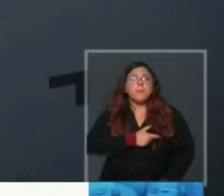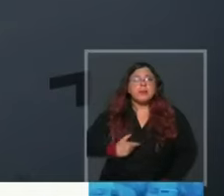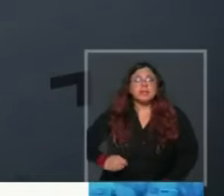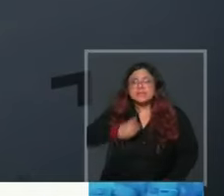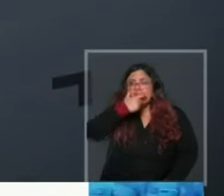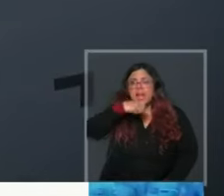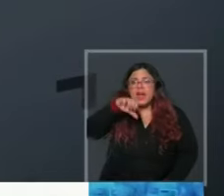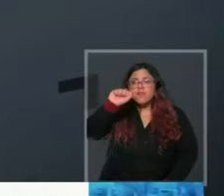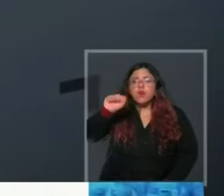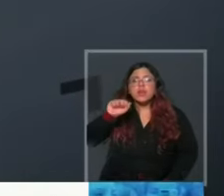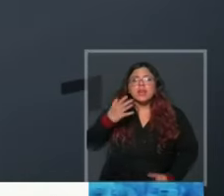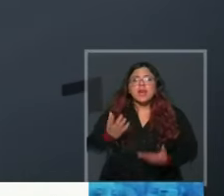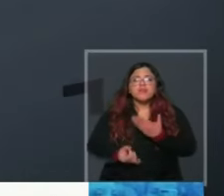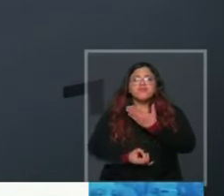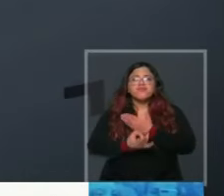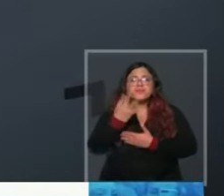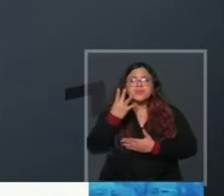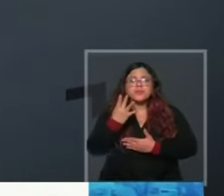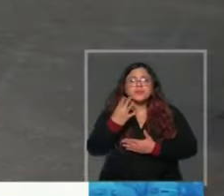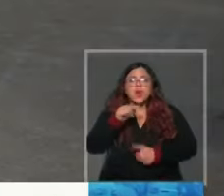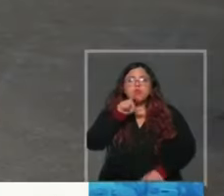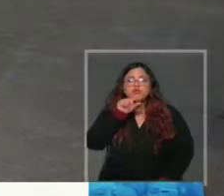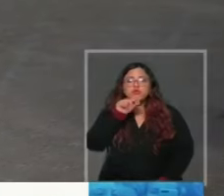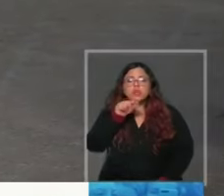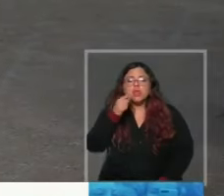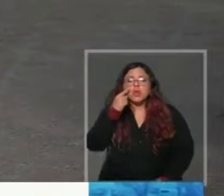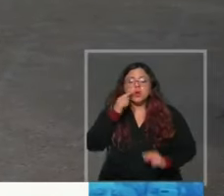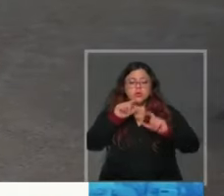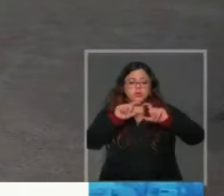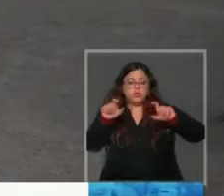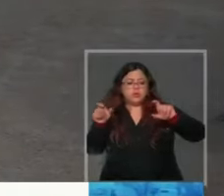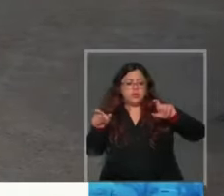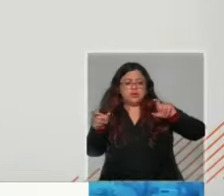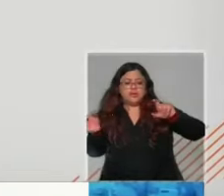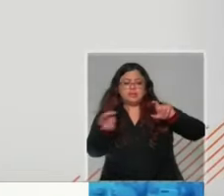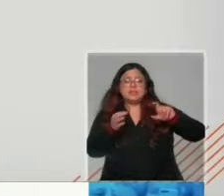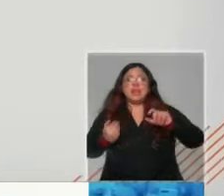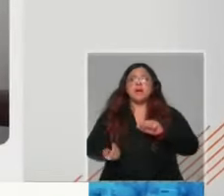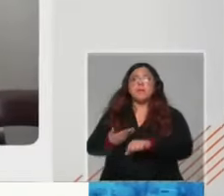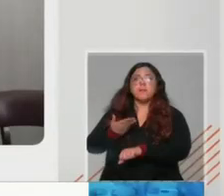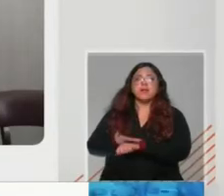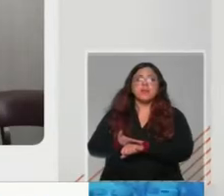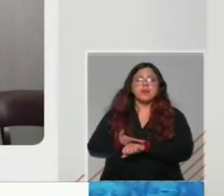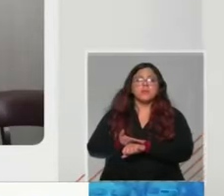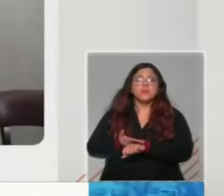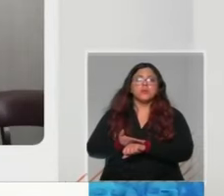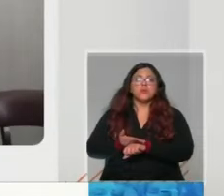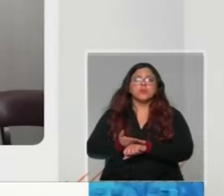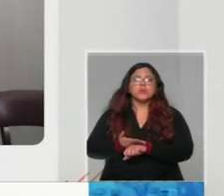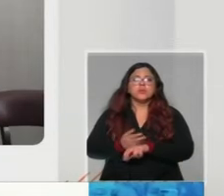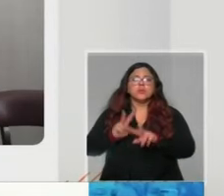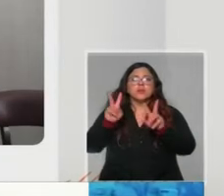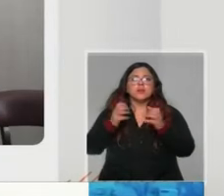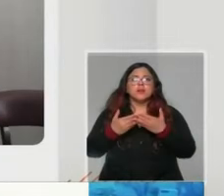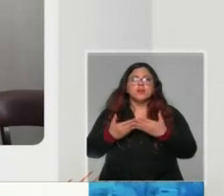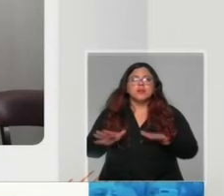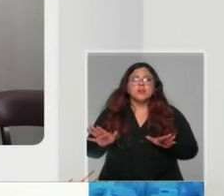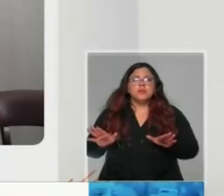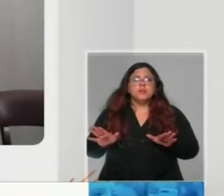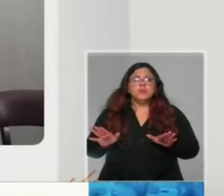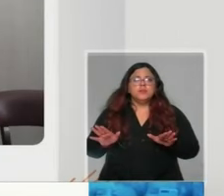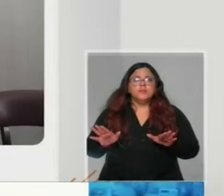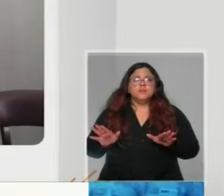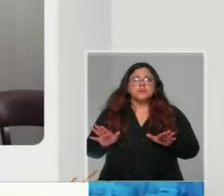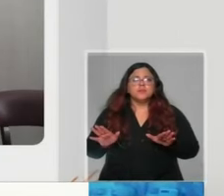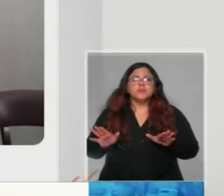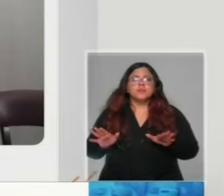emitió el siguiente tuit, y quiero leerles una parte. Dice: hacemos un llamado a la liberación inmediata e